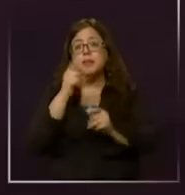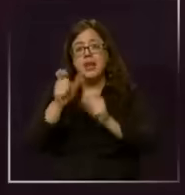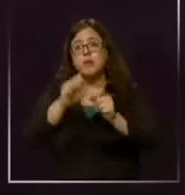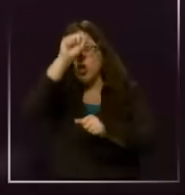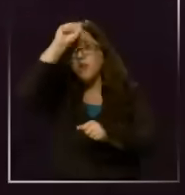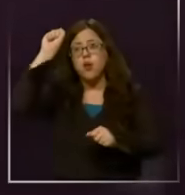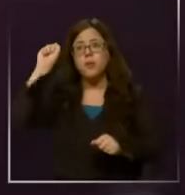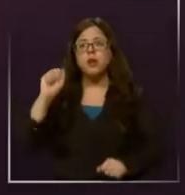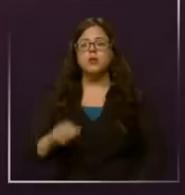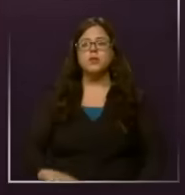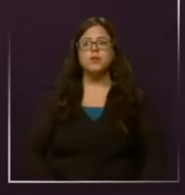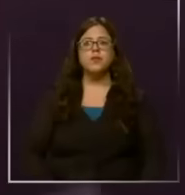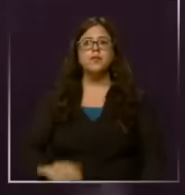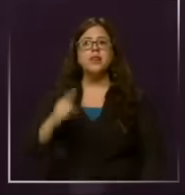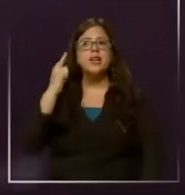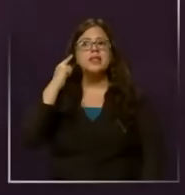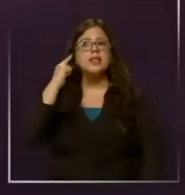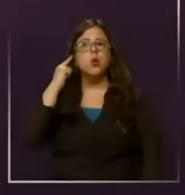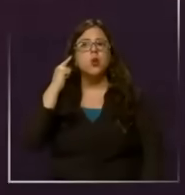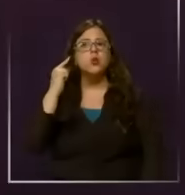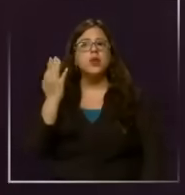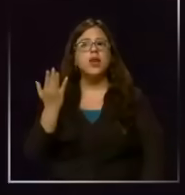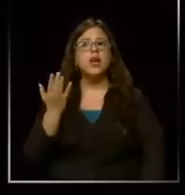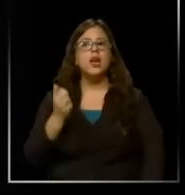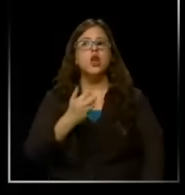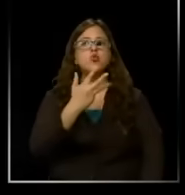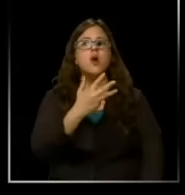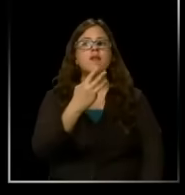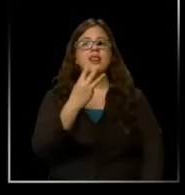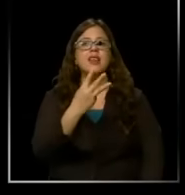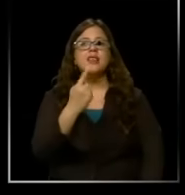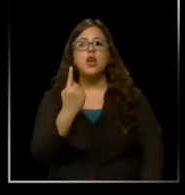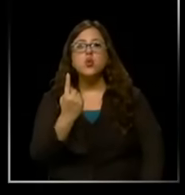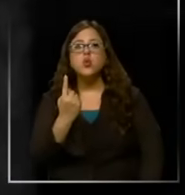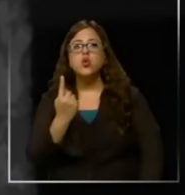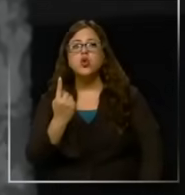La de 31 nos están dejando trabajar a los bomberos.